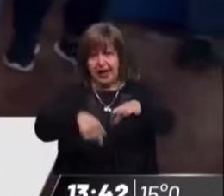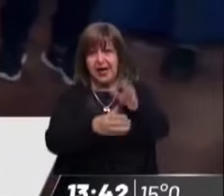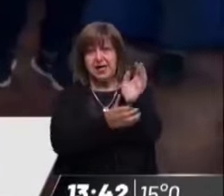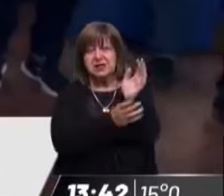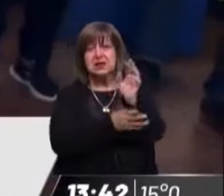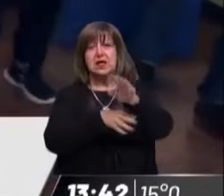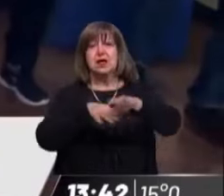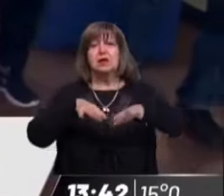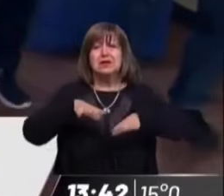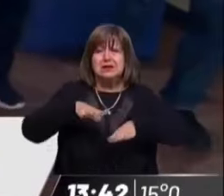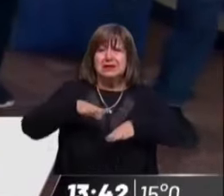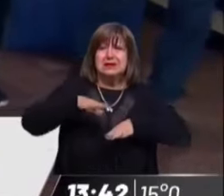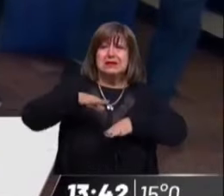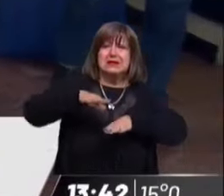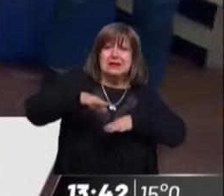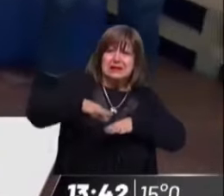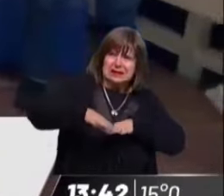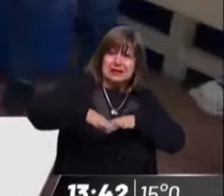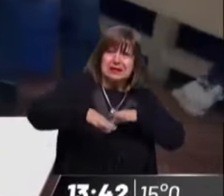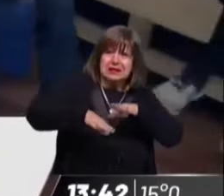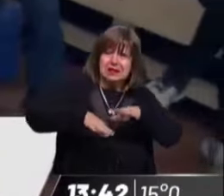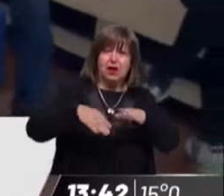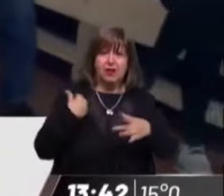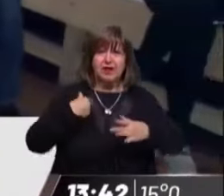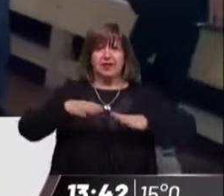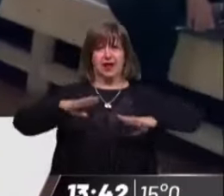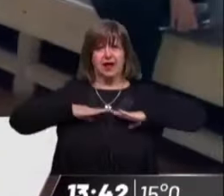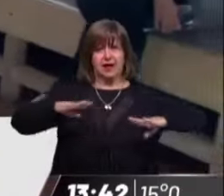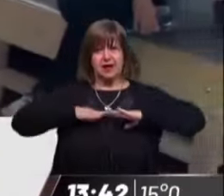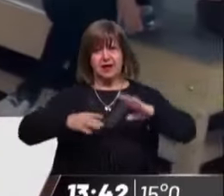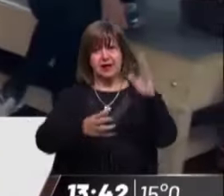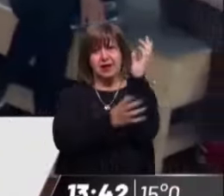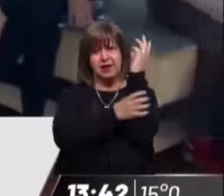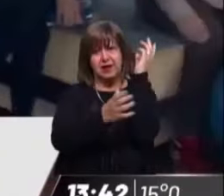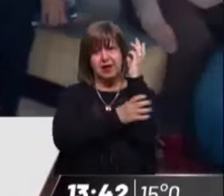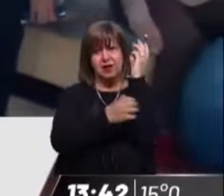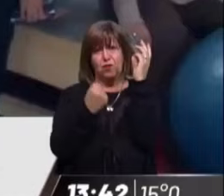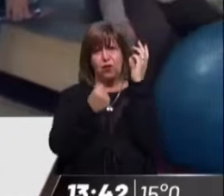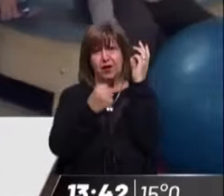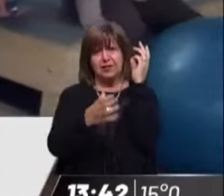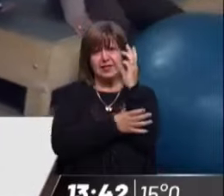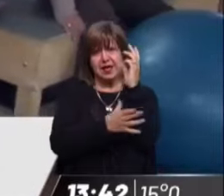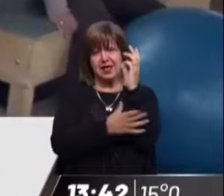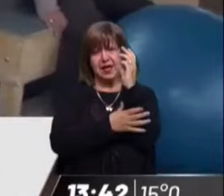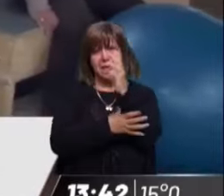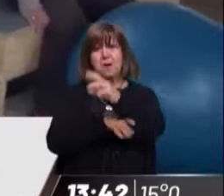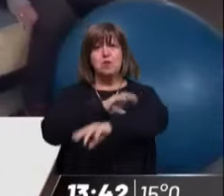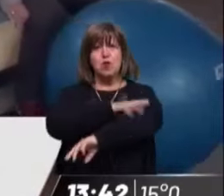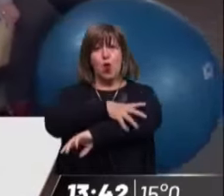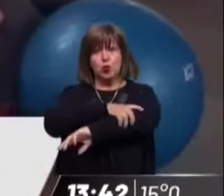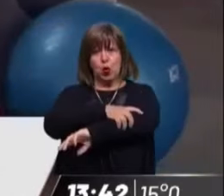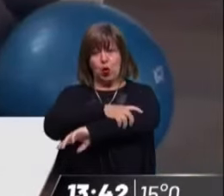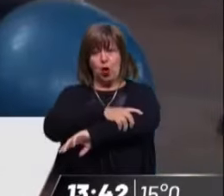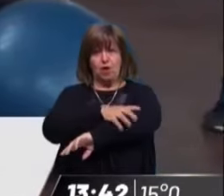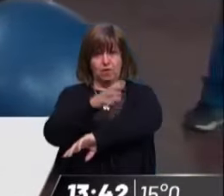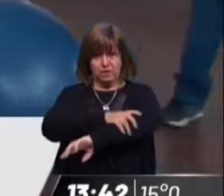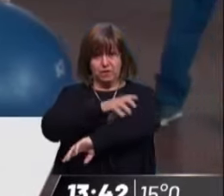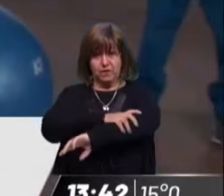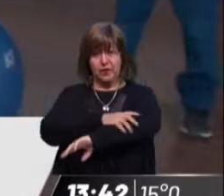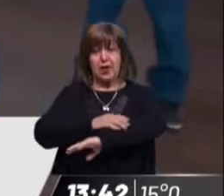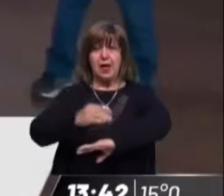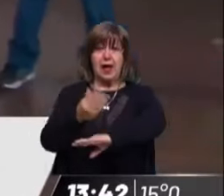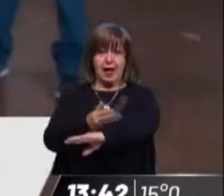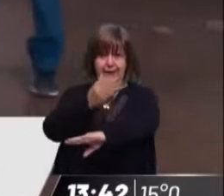pantorrillas, todo que hace que la persona tenga lo más importante, la independencia y ser autoválido. Es